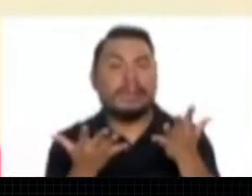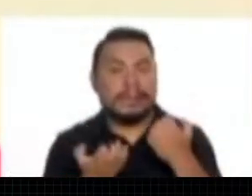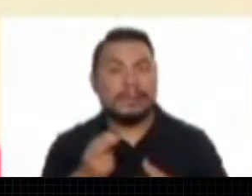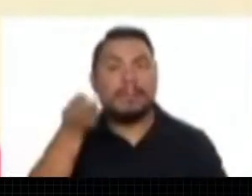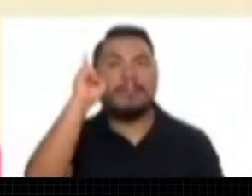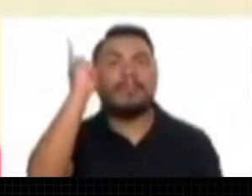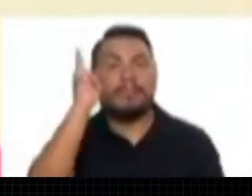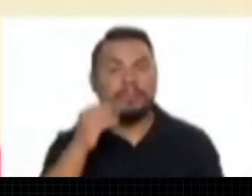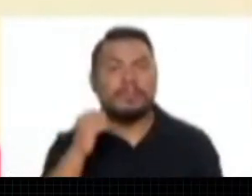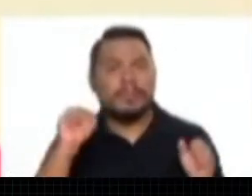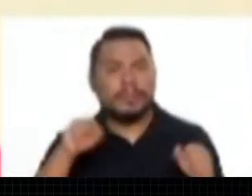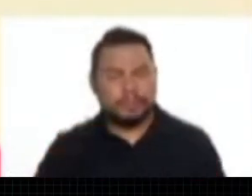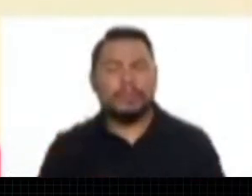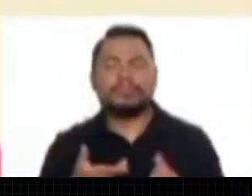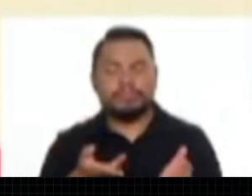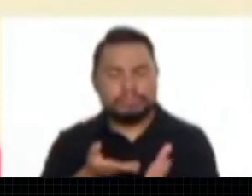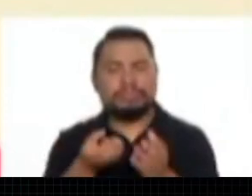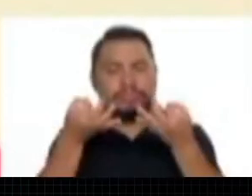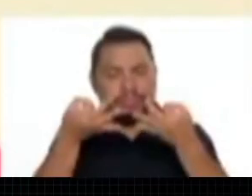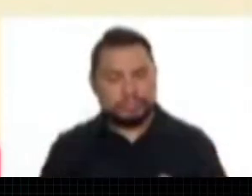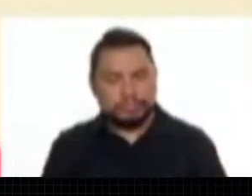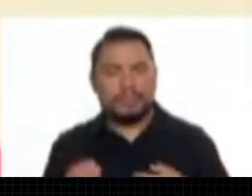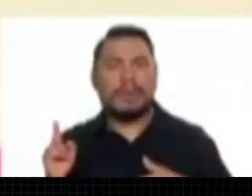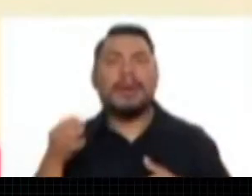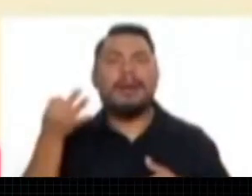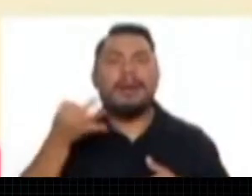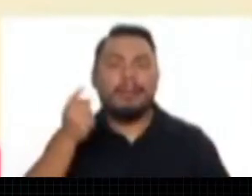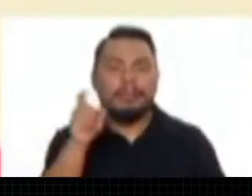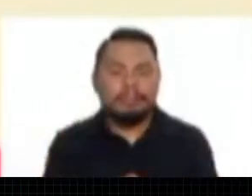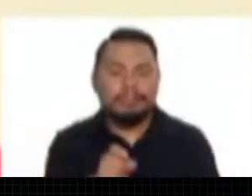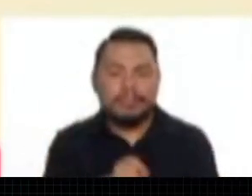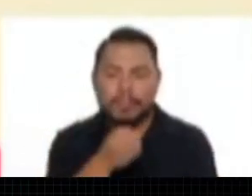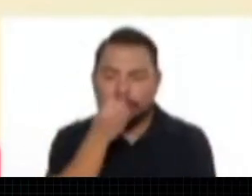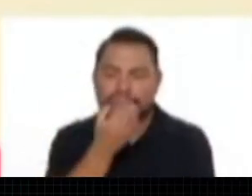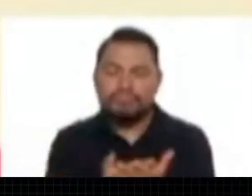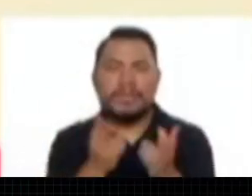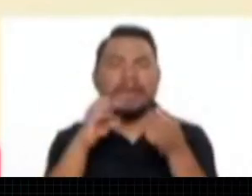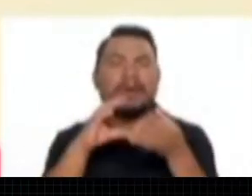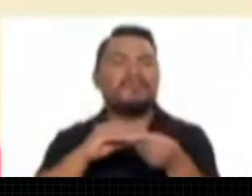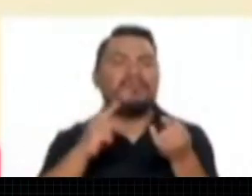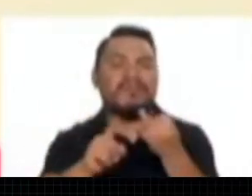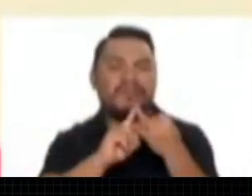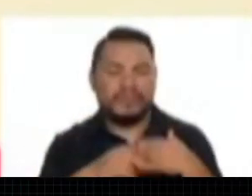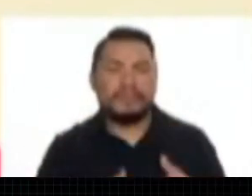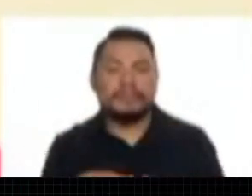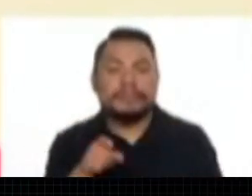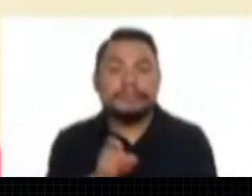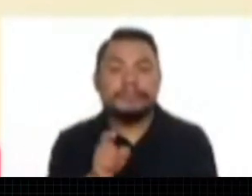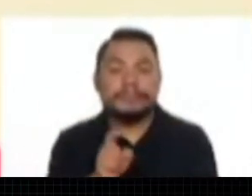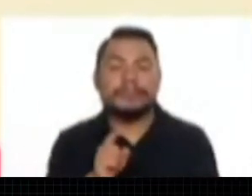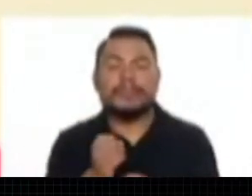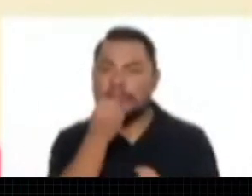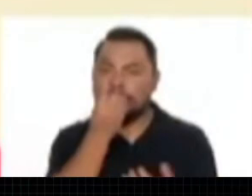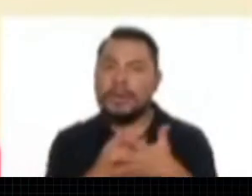profesores que vayan con esa calidad de enseñanza, la pedagogía por delante.